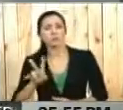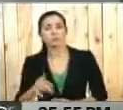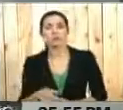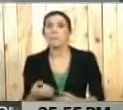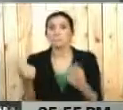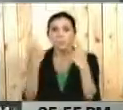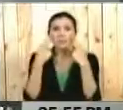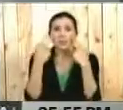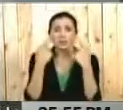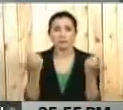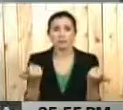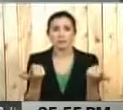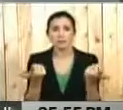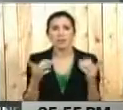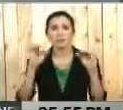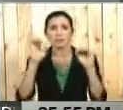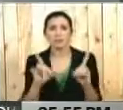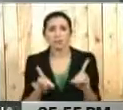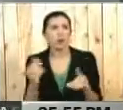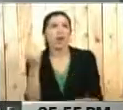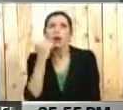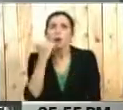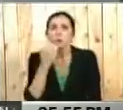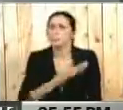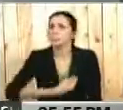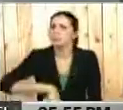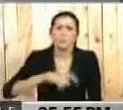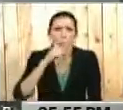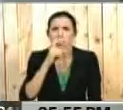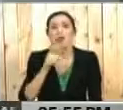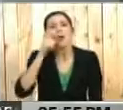pendiente de esta medida arbitraria del presidente, sino